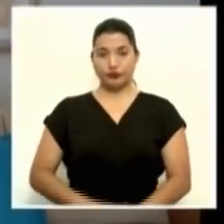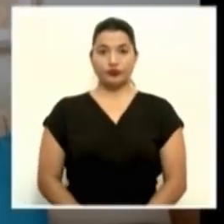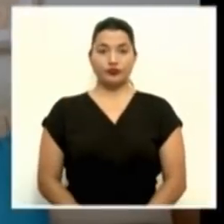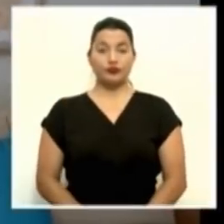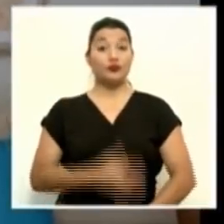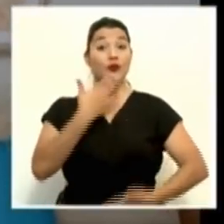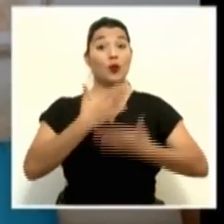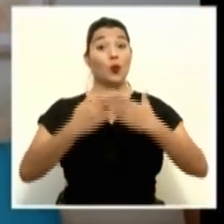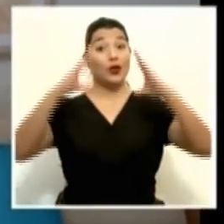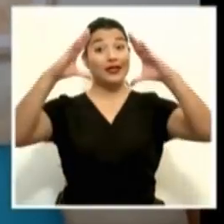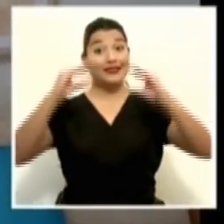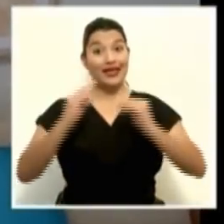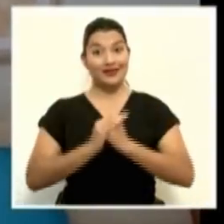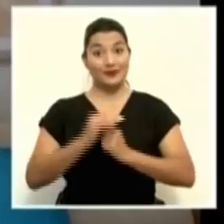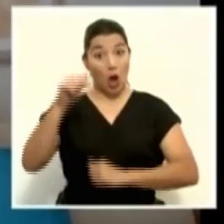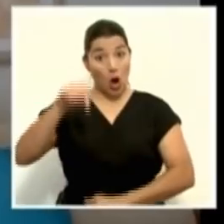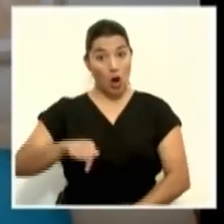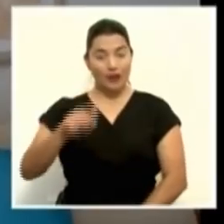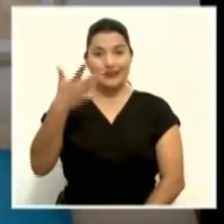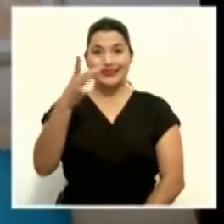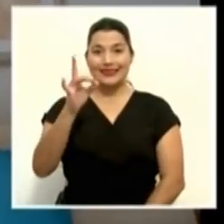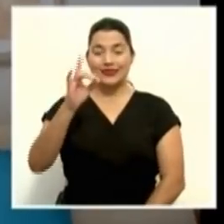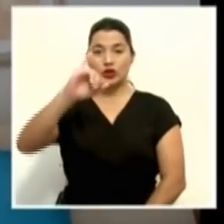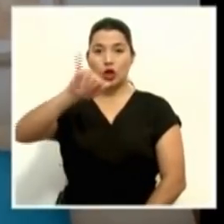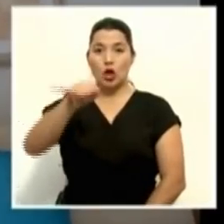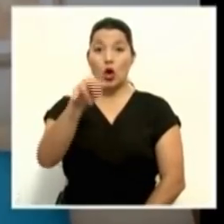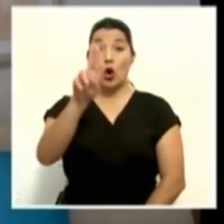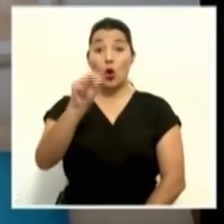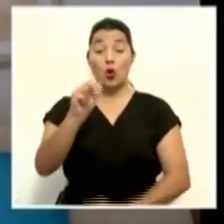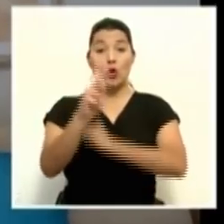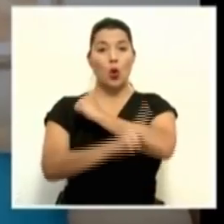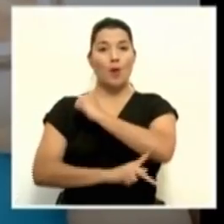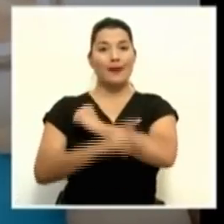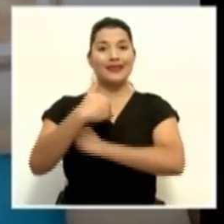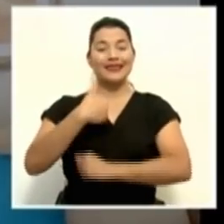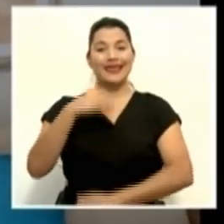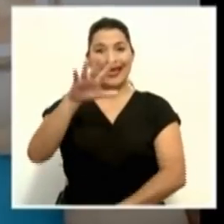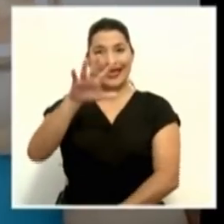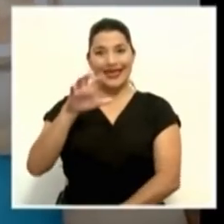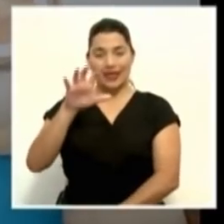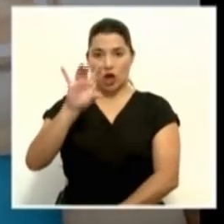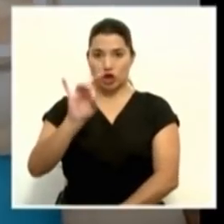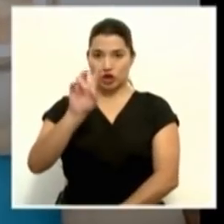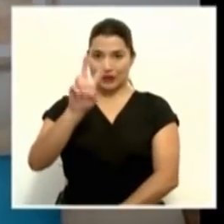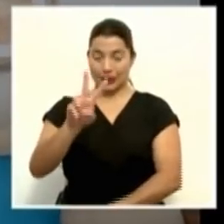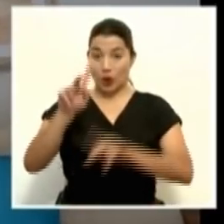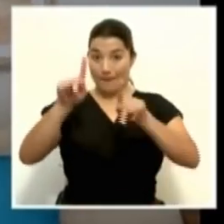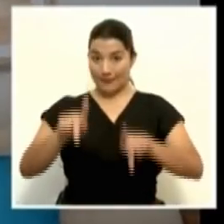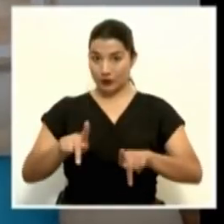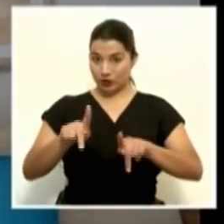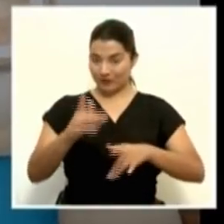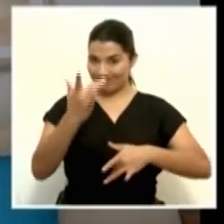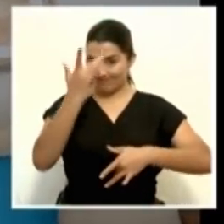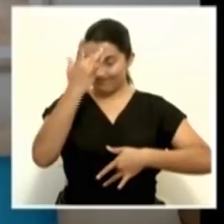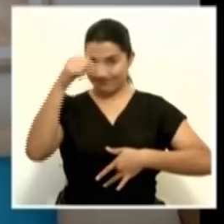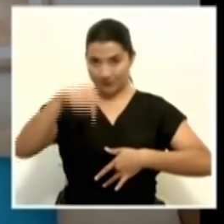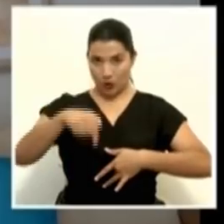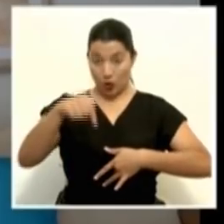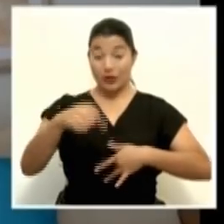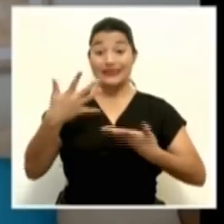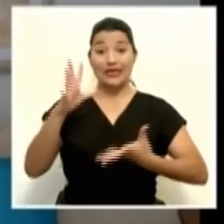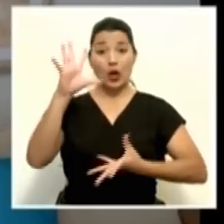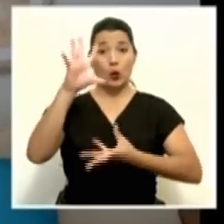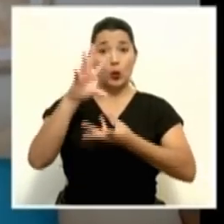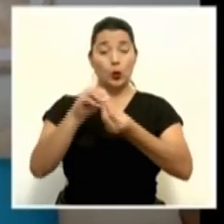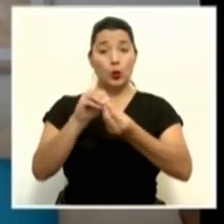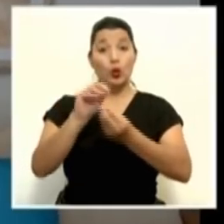Buenas tardes. Al 18 de julio, el país registra 582 casos nuevos de COVID-19 para un total de 10